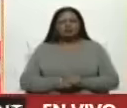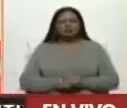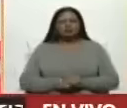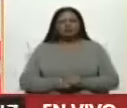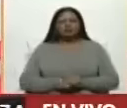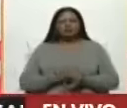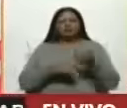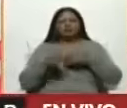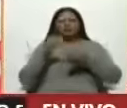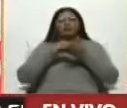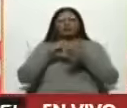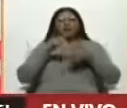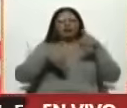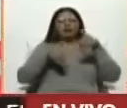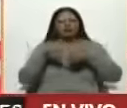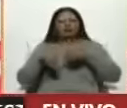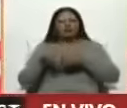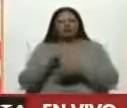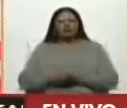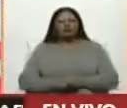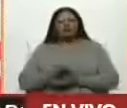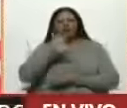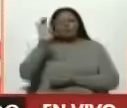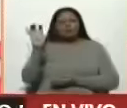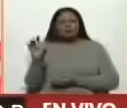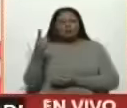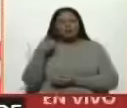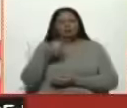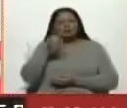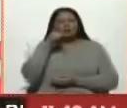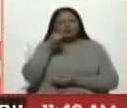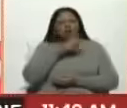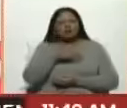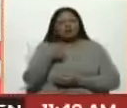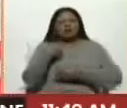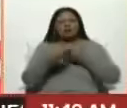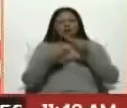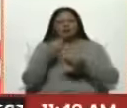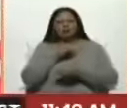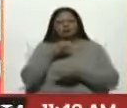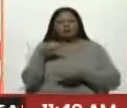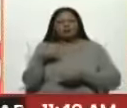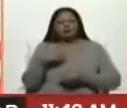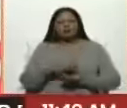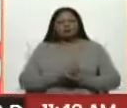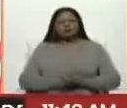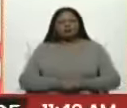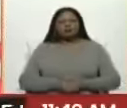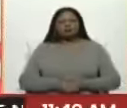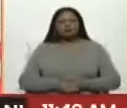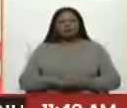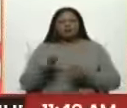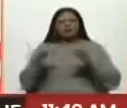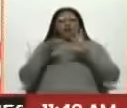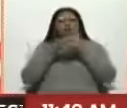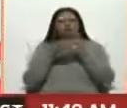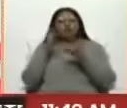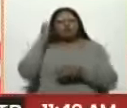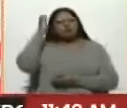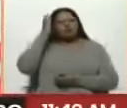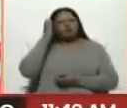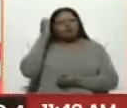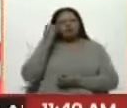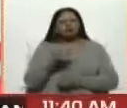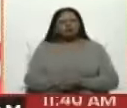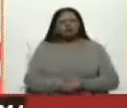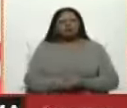Y van a unas nuevas elecciones. Los países que quieren supervisarnos a nosotros, de allá de la Unión Europea,